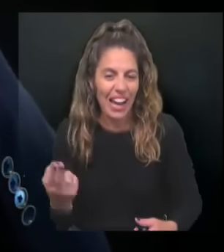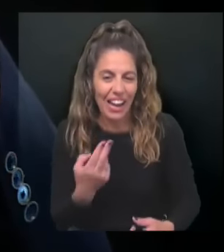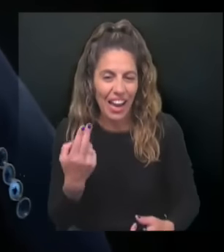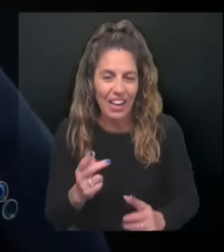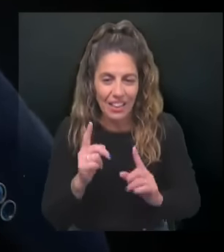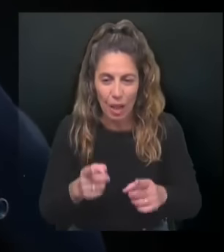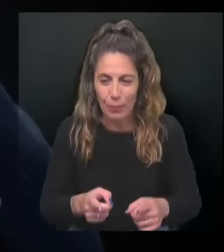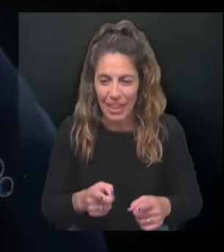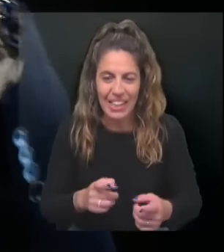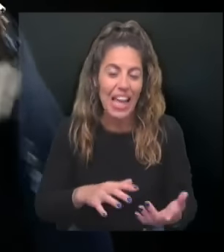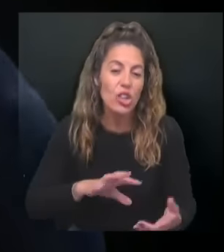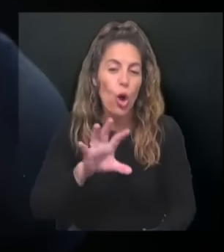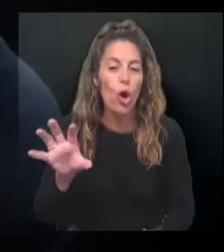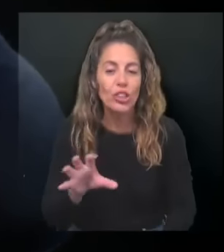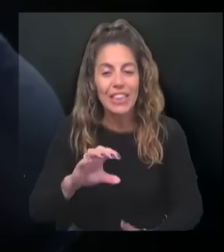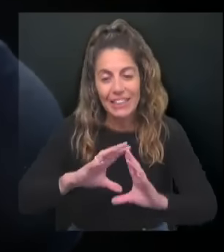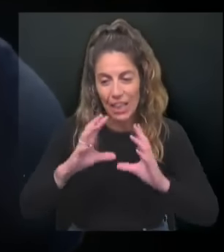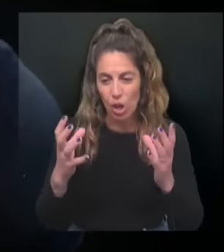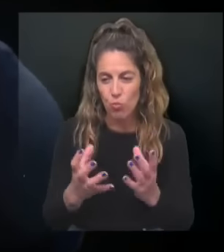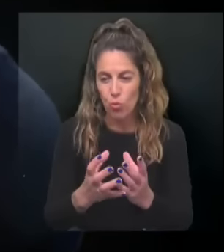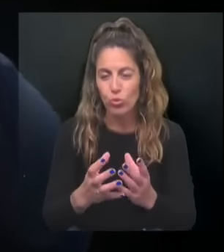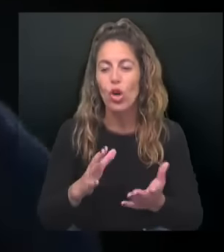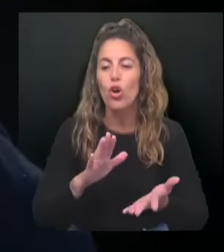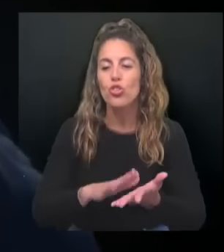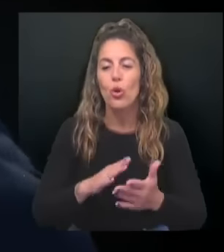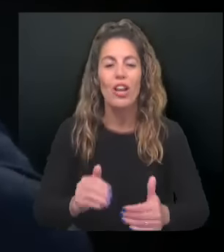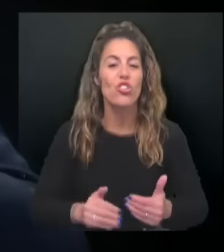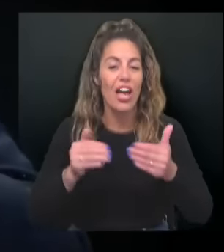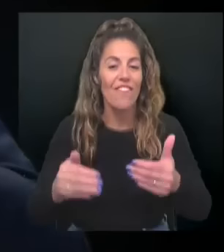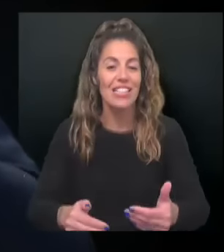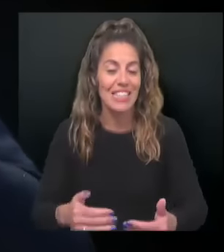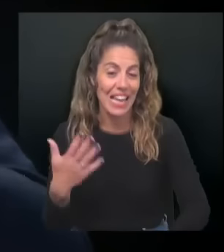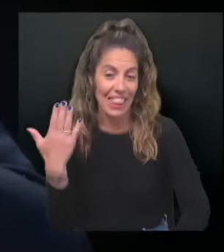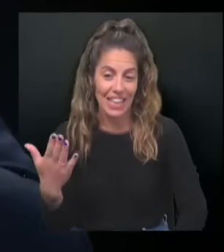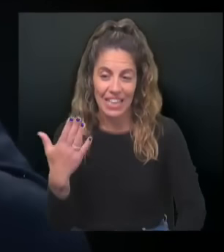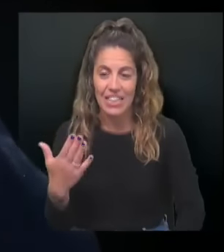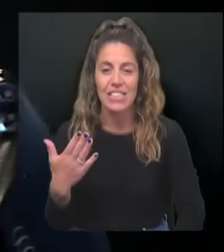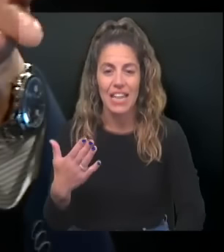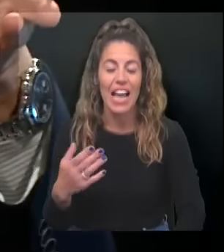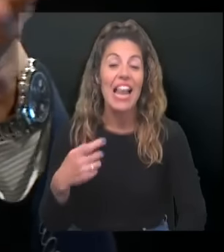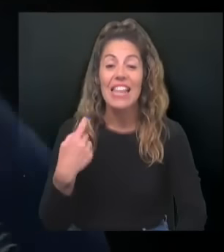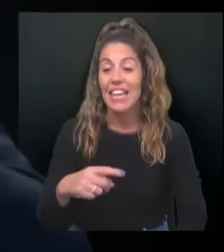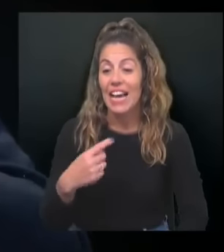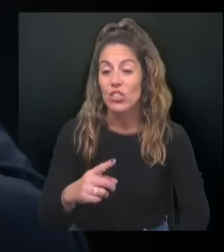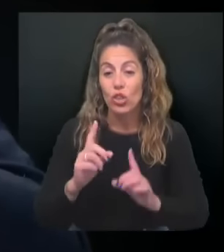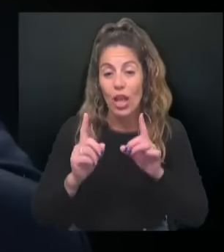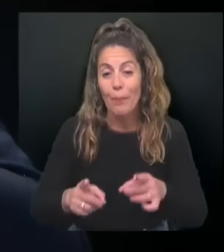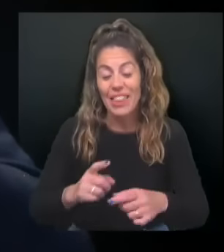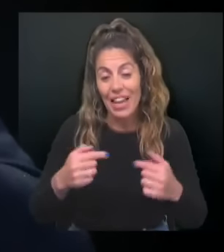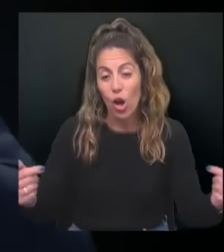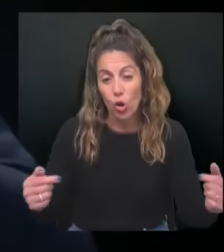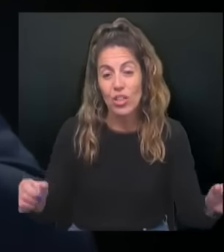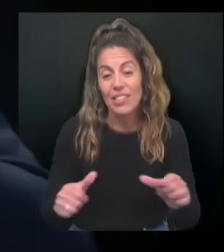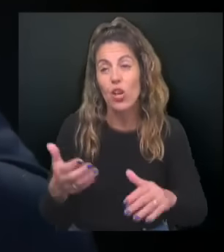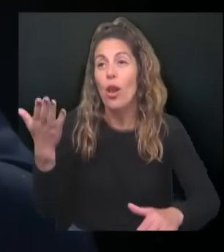pasando en el continente, en el mundo, sobre los avances de la derecha, la negación de las cosas que